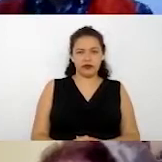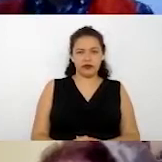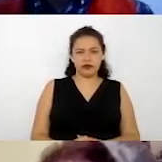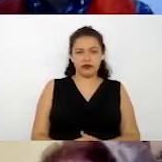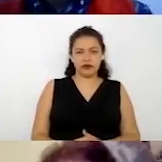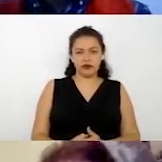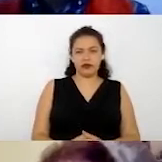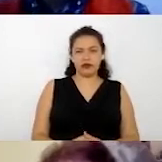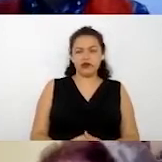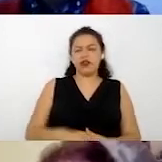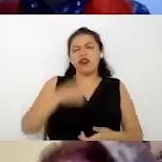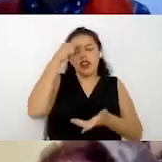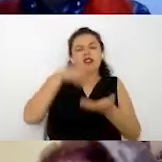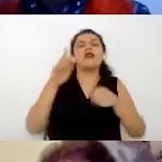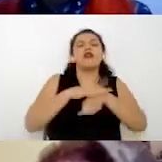¿Por qué creen?